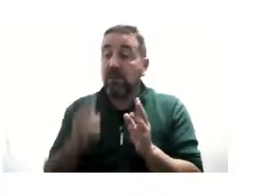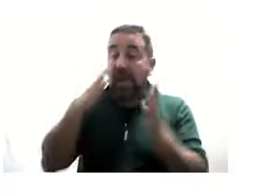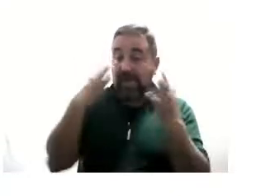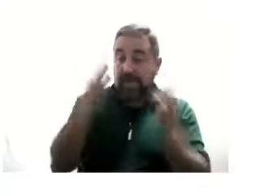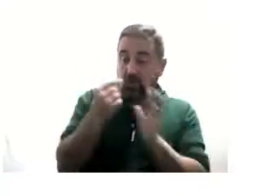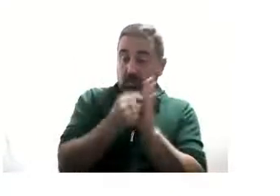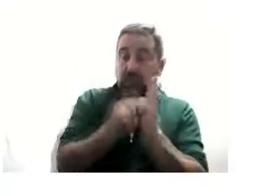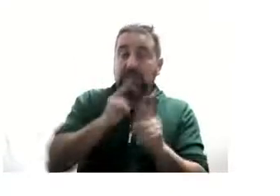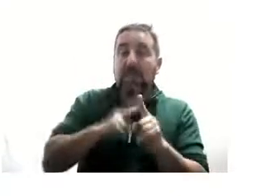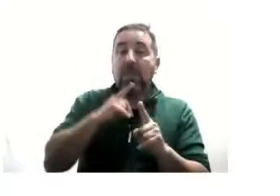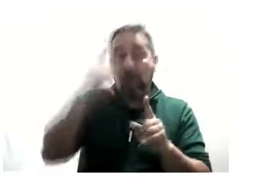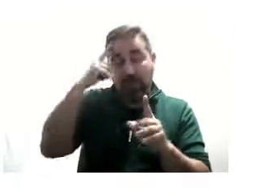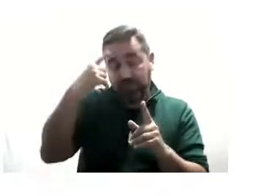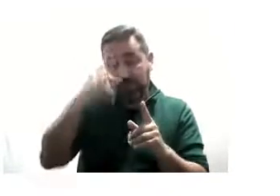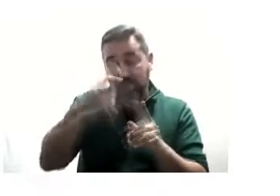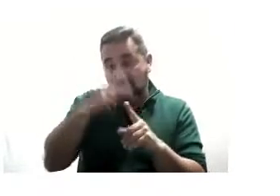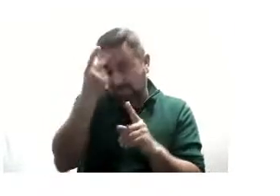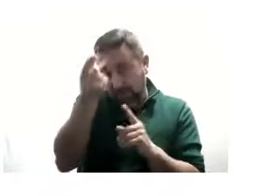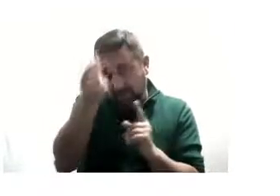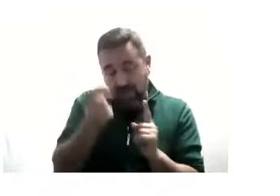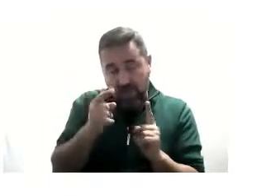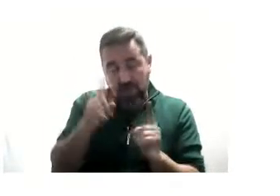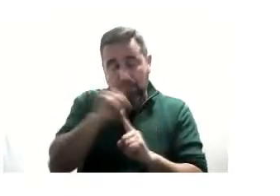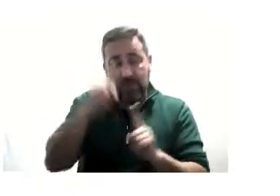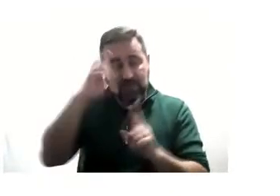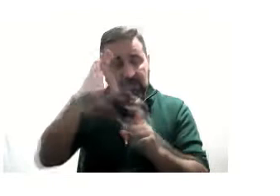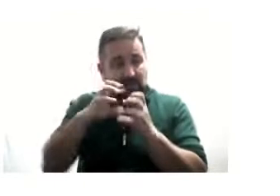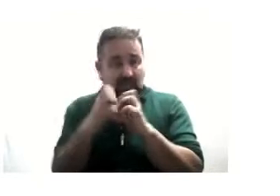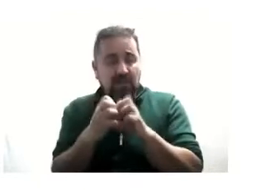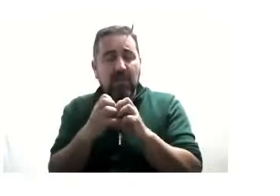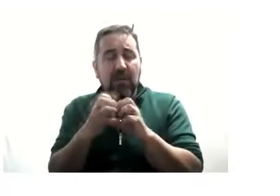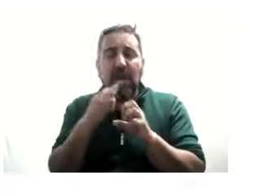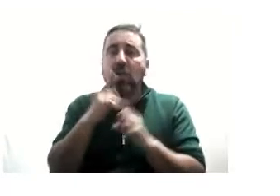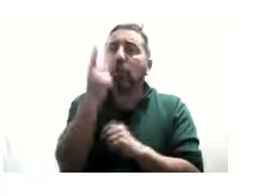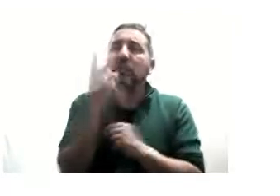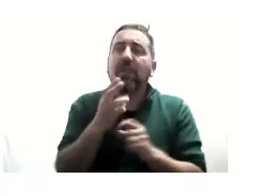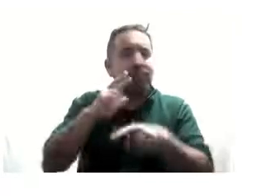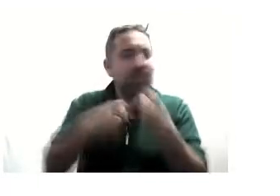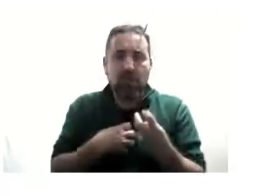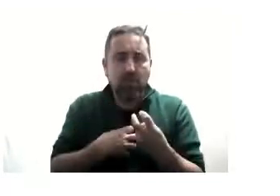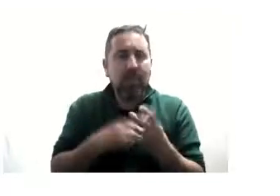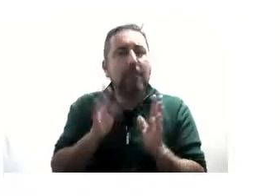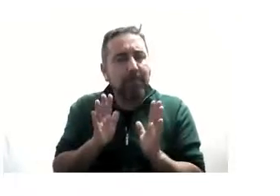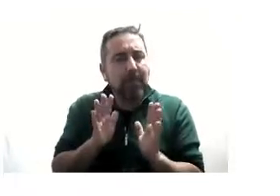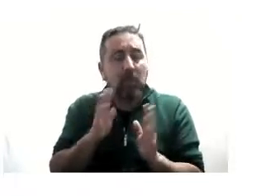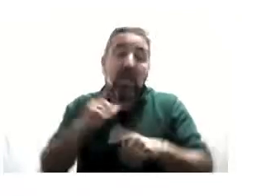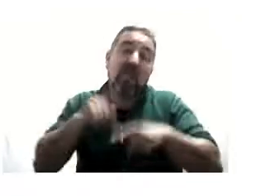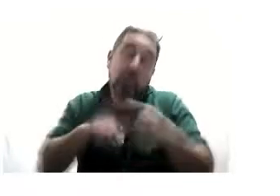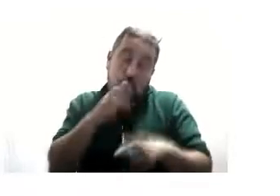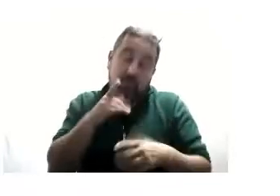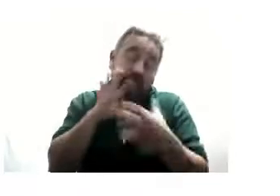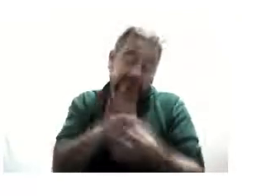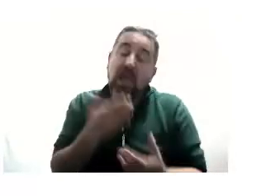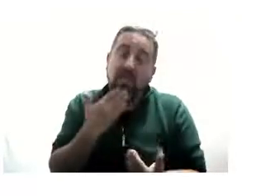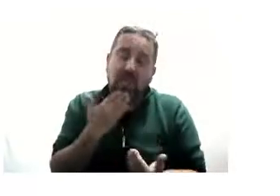la demencia, es verdad que si más o menos 2/3 de ellos no son modificables y fundamentalmente dependen de la edad,